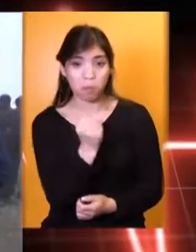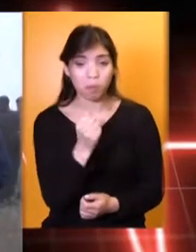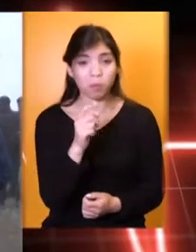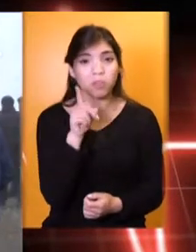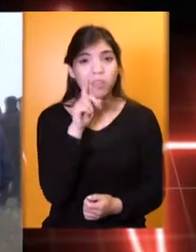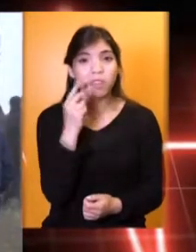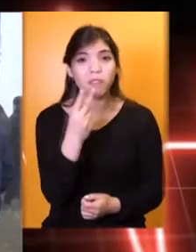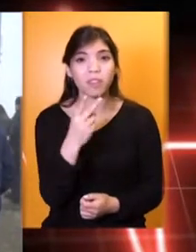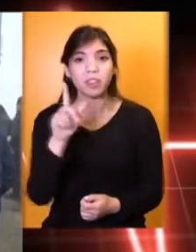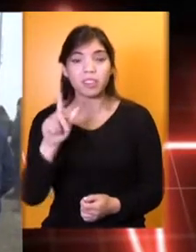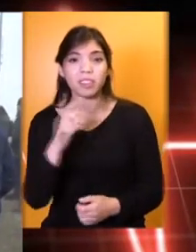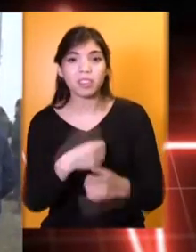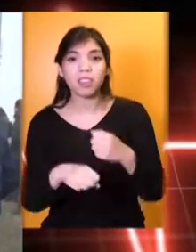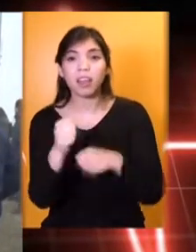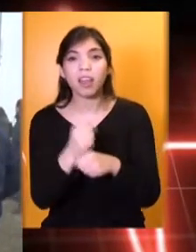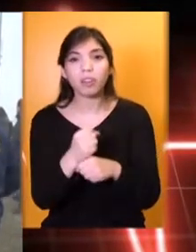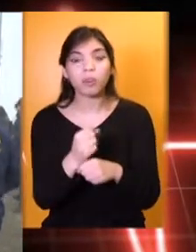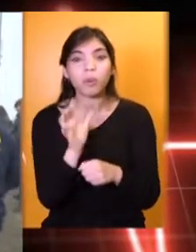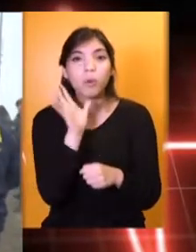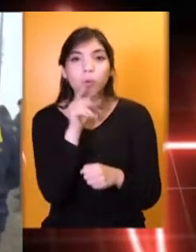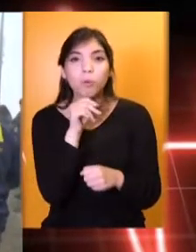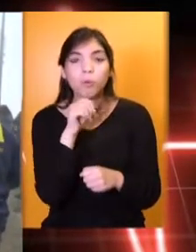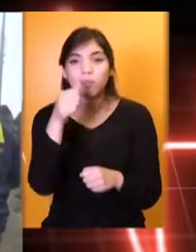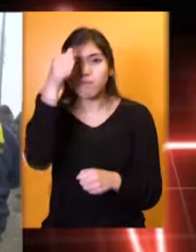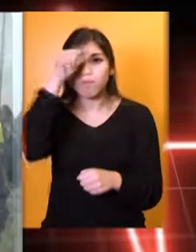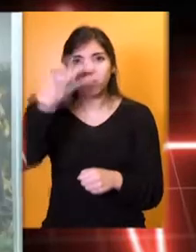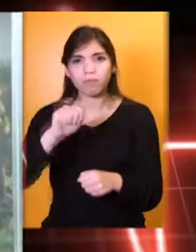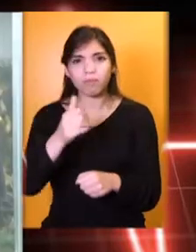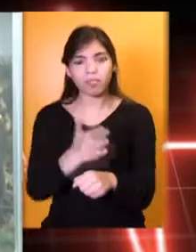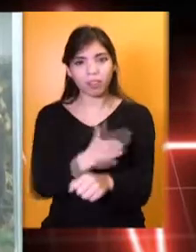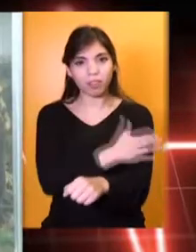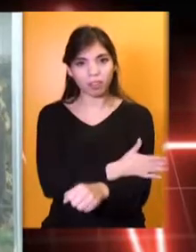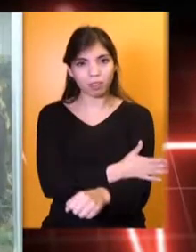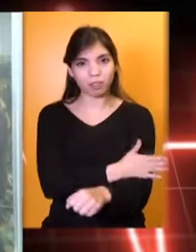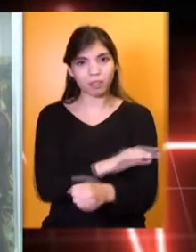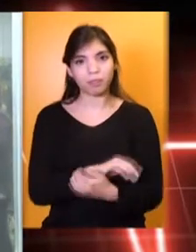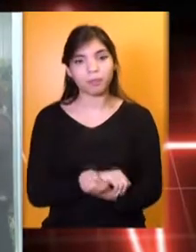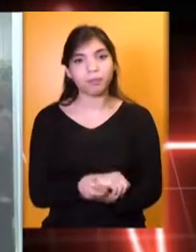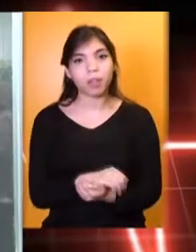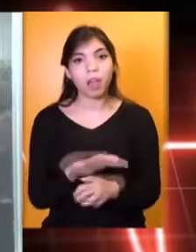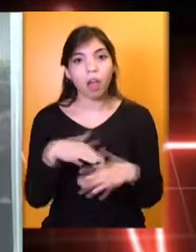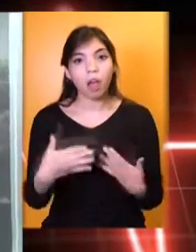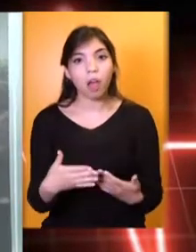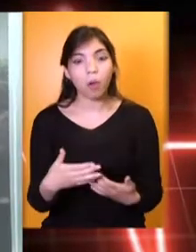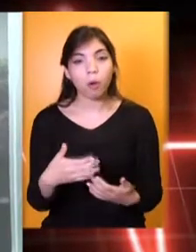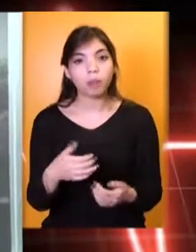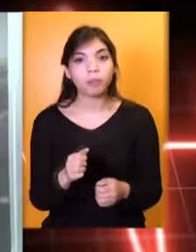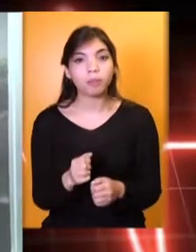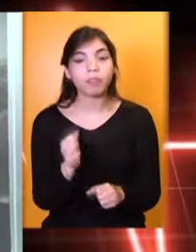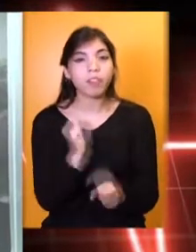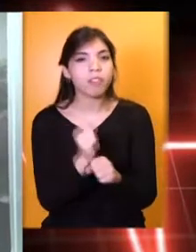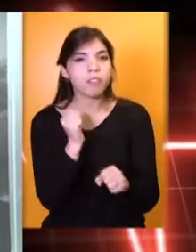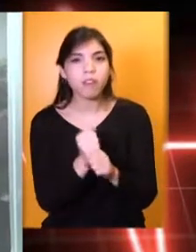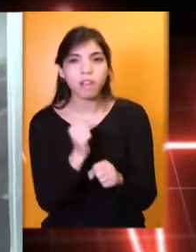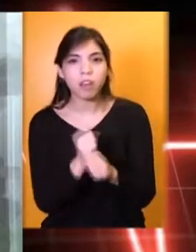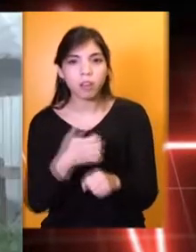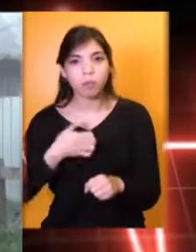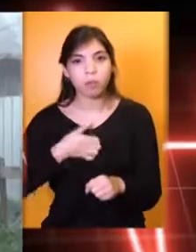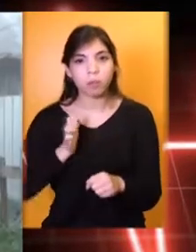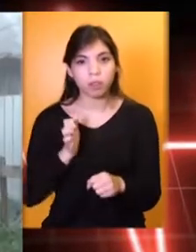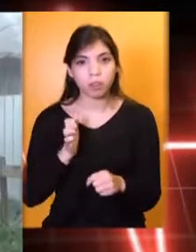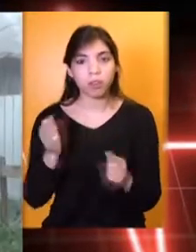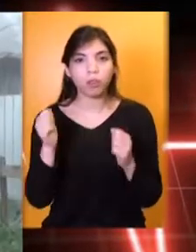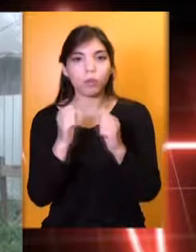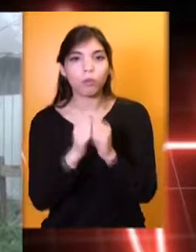según la Fiscalía no posee antecedentes penales. En las diligencias encargadas por la Fiscalía trabajan unidades especializadas tanto de la